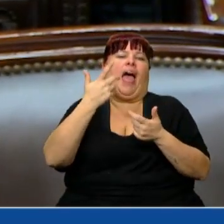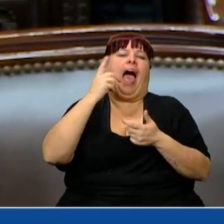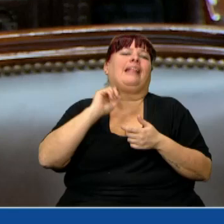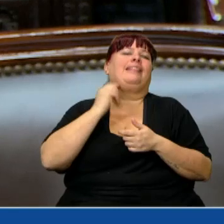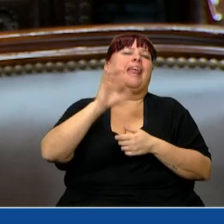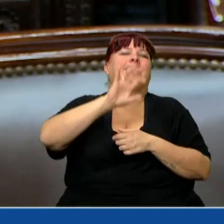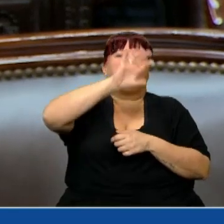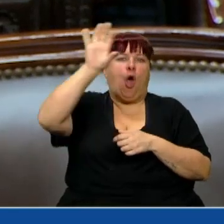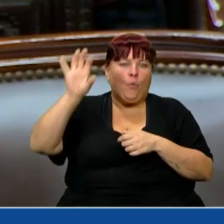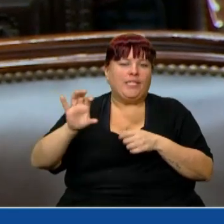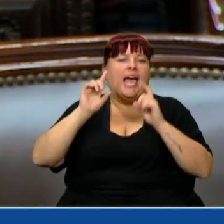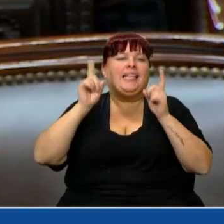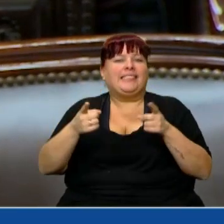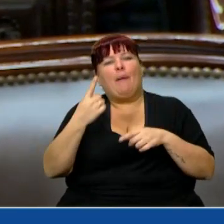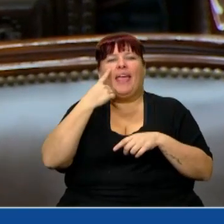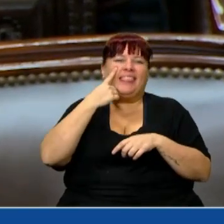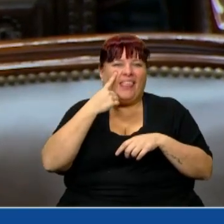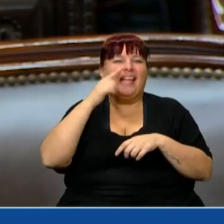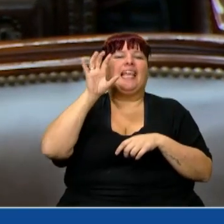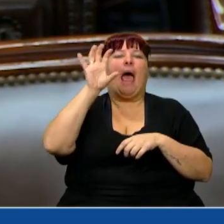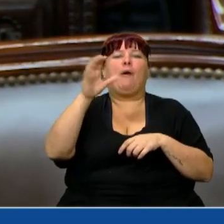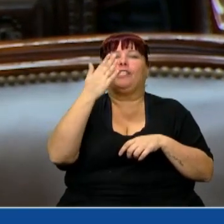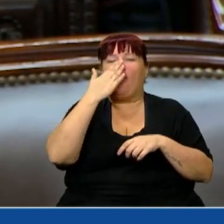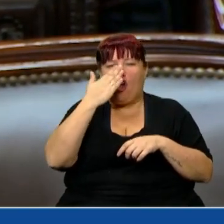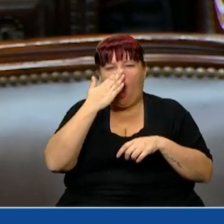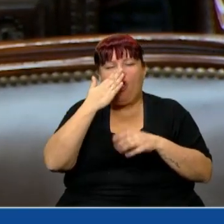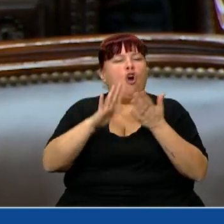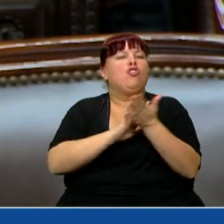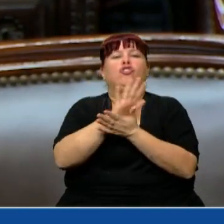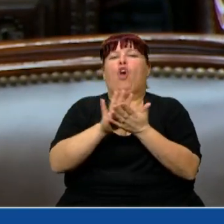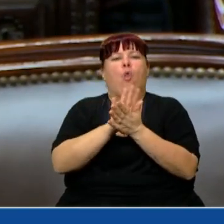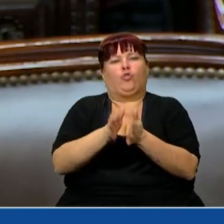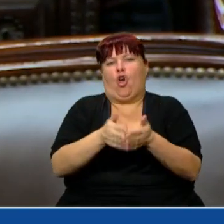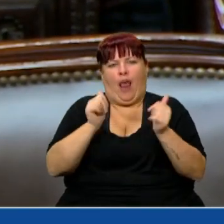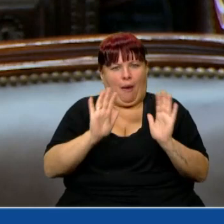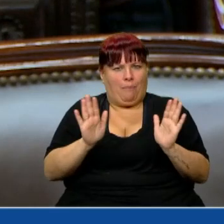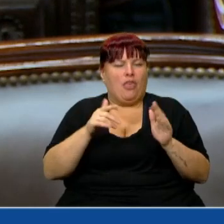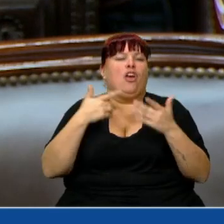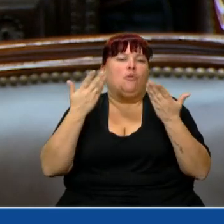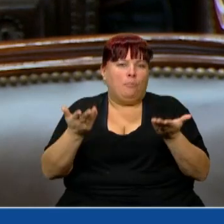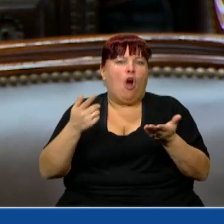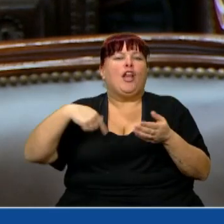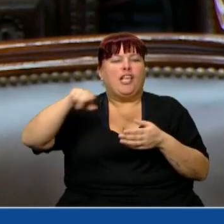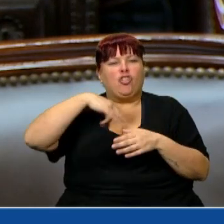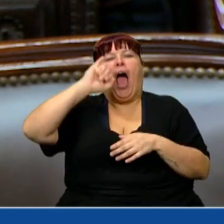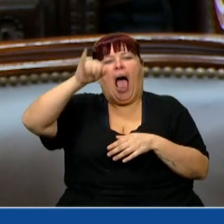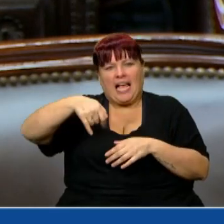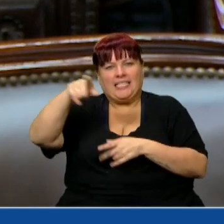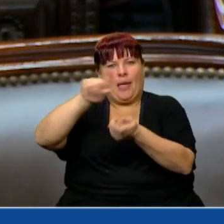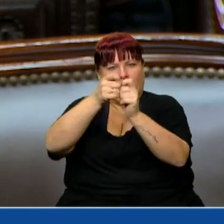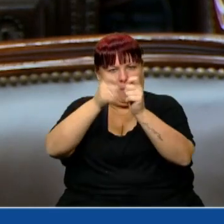13 provincias y a nuestros intendentes en la provincia de Córdoba una solución, y en ese ánimo vamos a aceptar